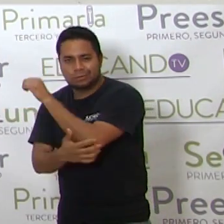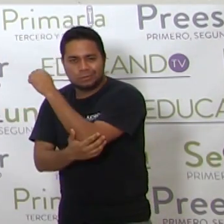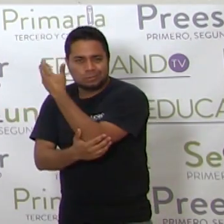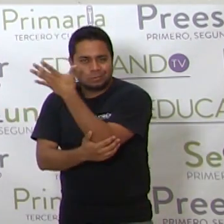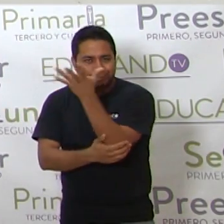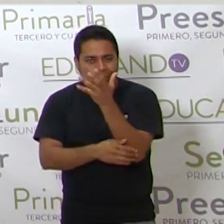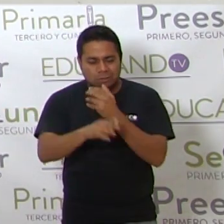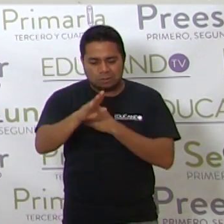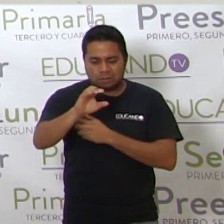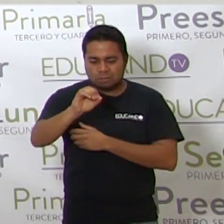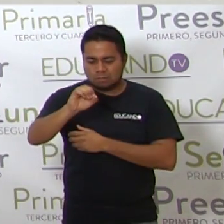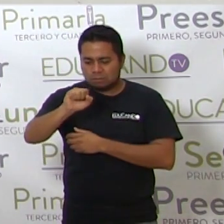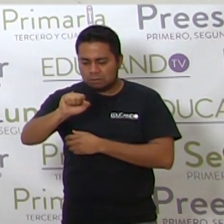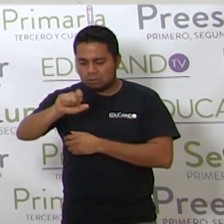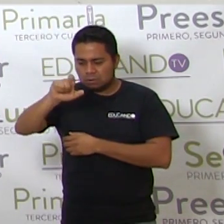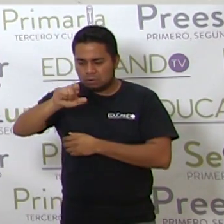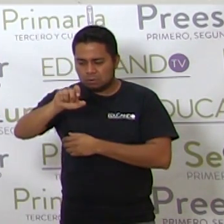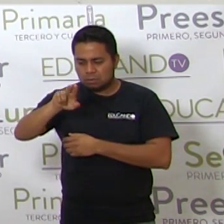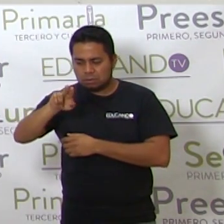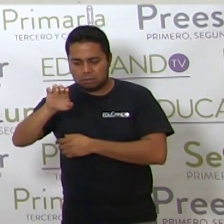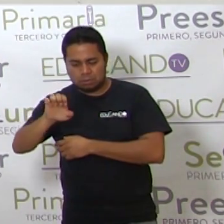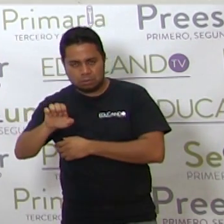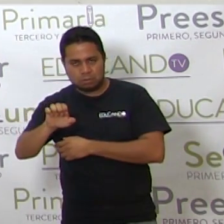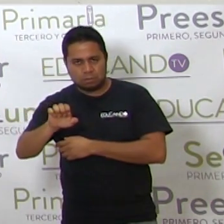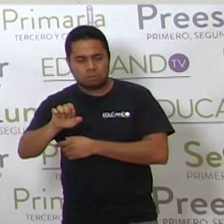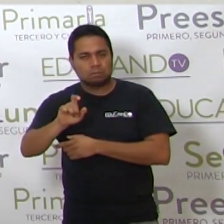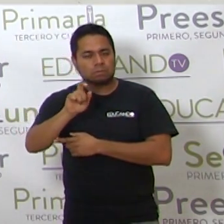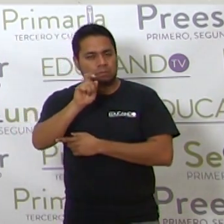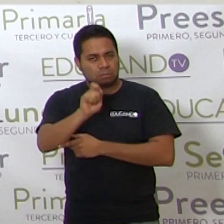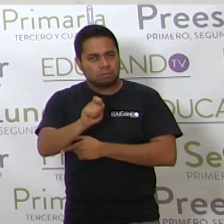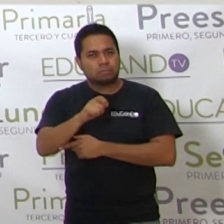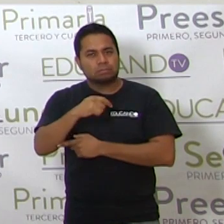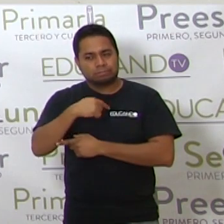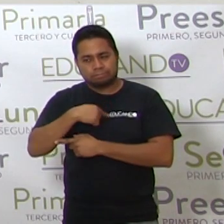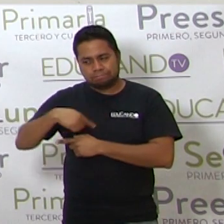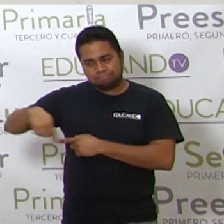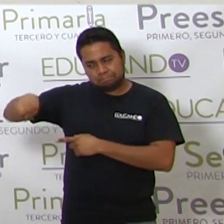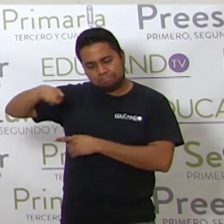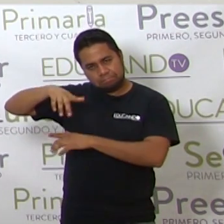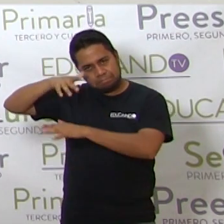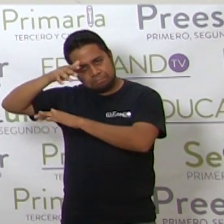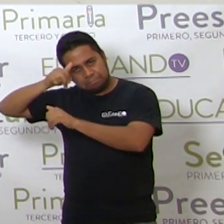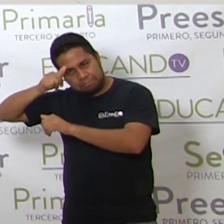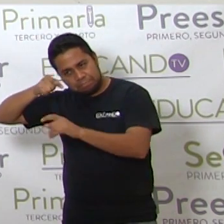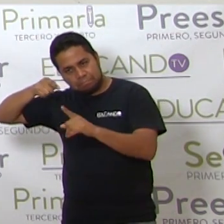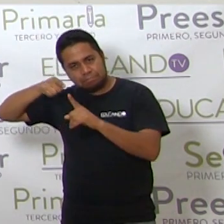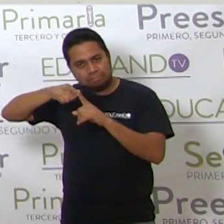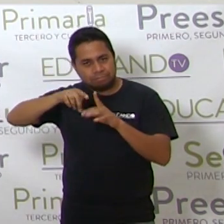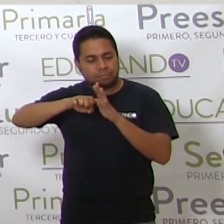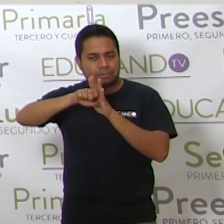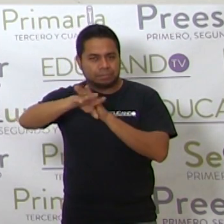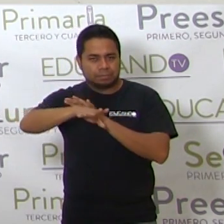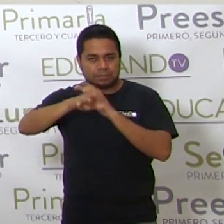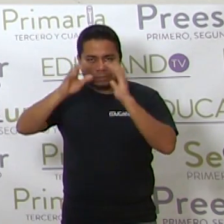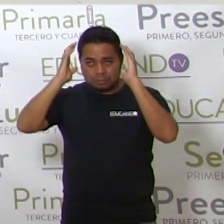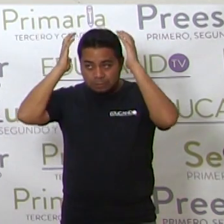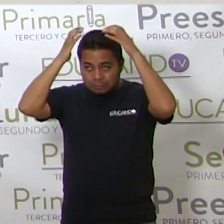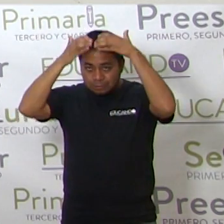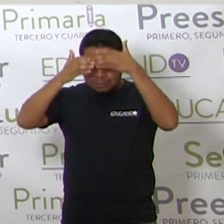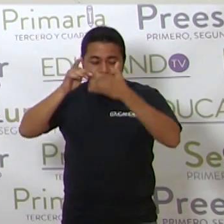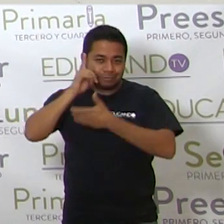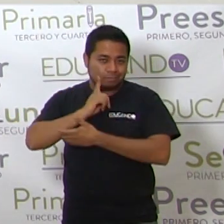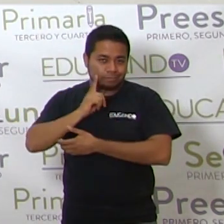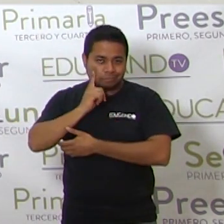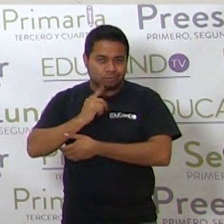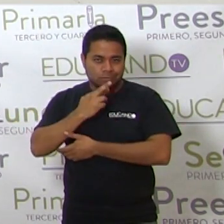entonces estamos llegando a la conclusión de que caperucita camina por el bosque y